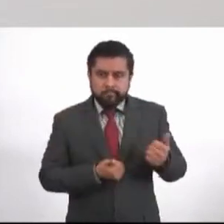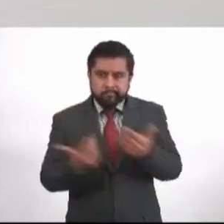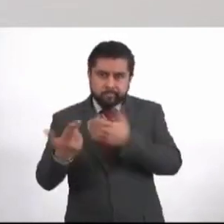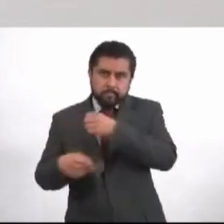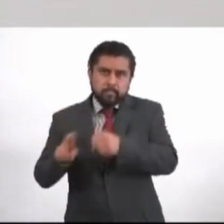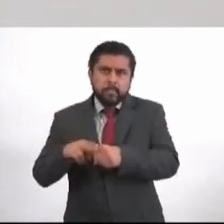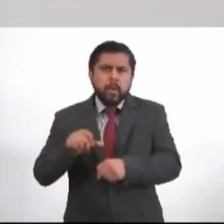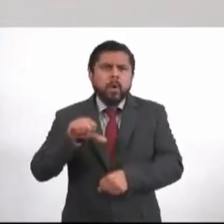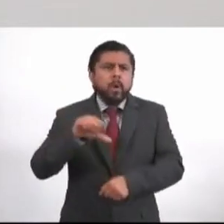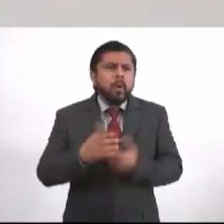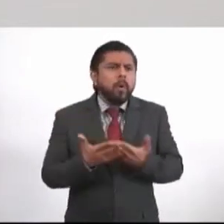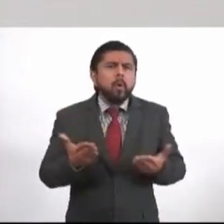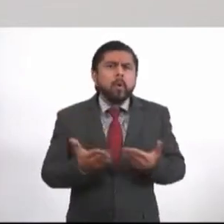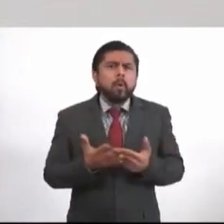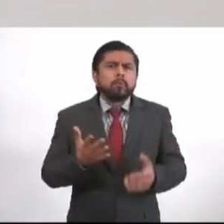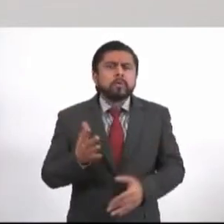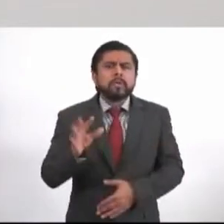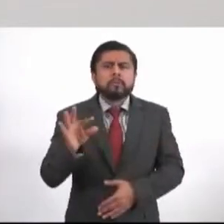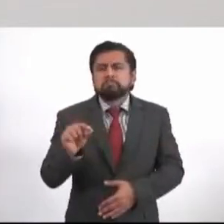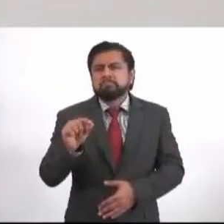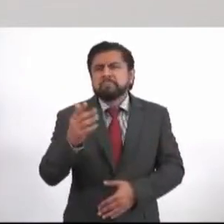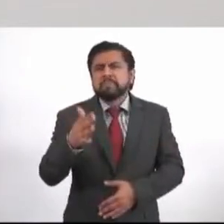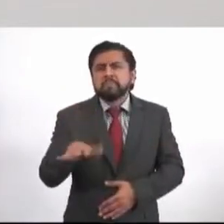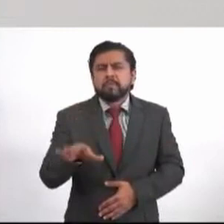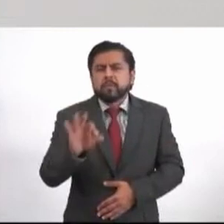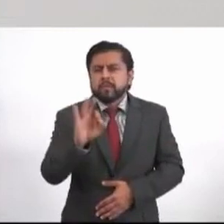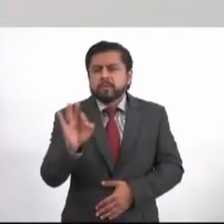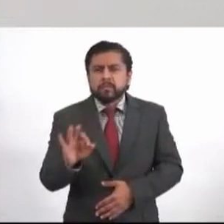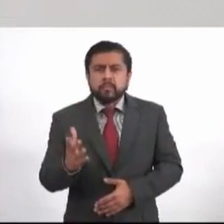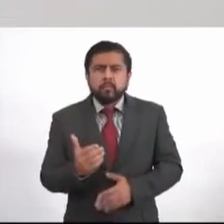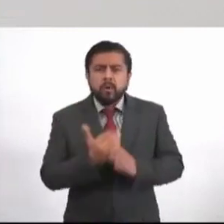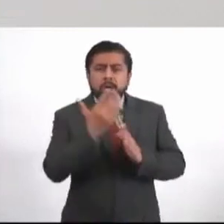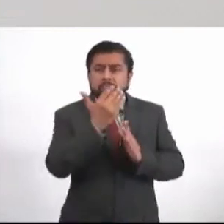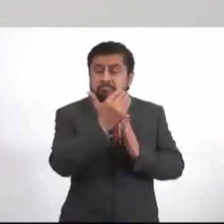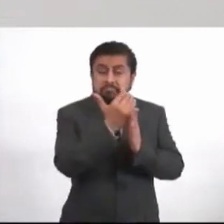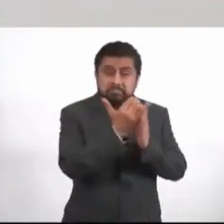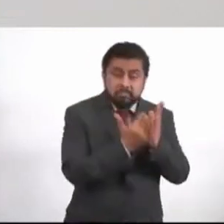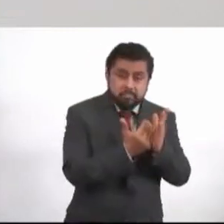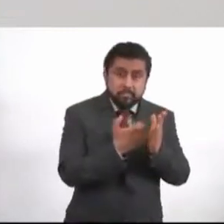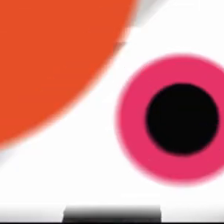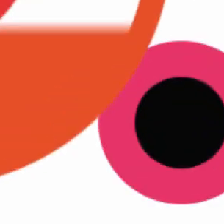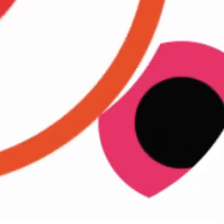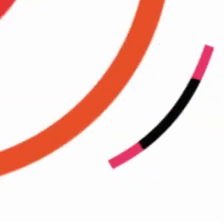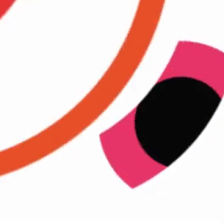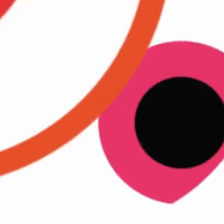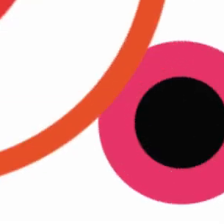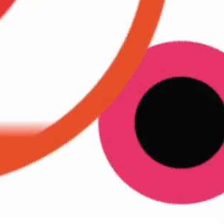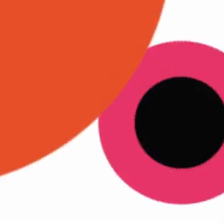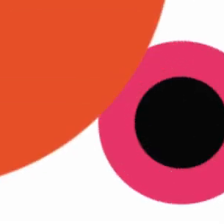estamos hablando pues del 10% de esas personas y los ingresos hospitalarios están estables,